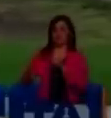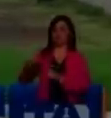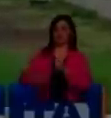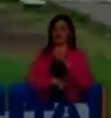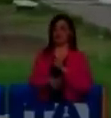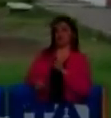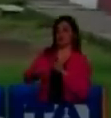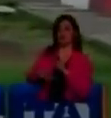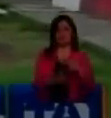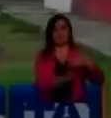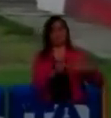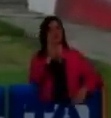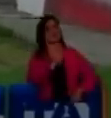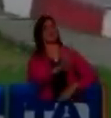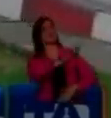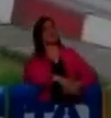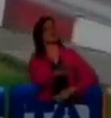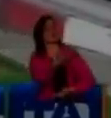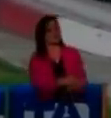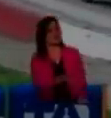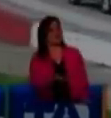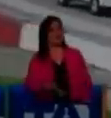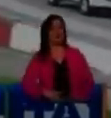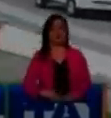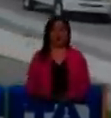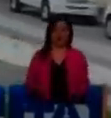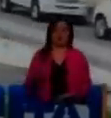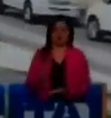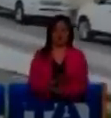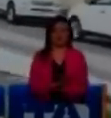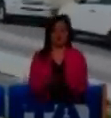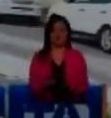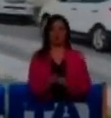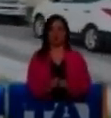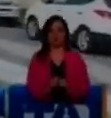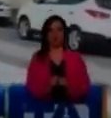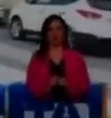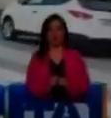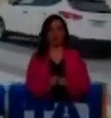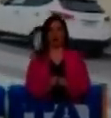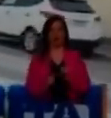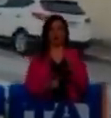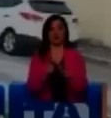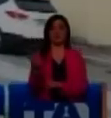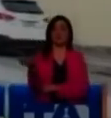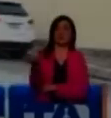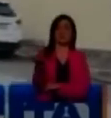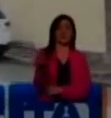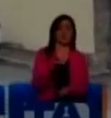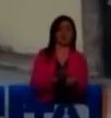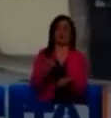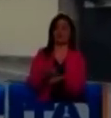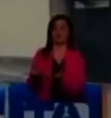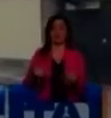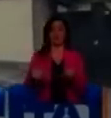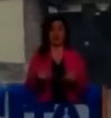unidad policial para que esto no se propague o no se extienda y de igual manera hacerles un registro y retirar a las personas indigentes